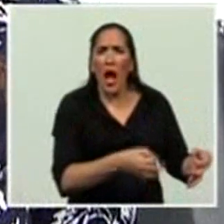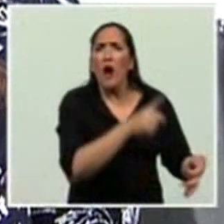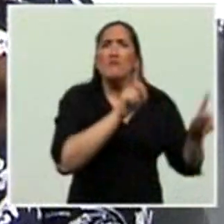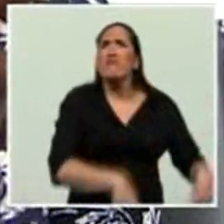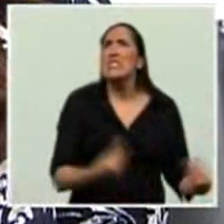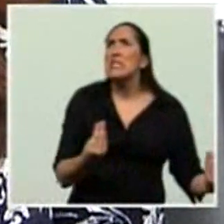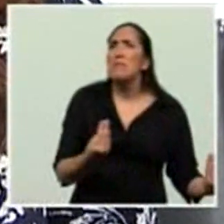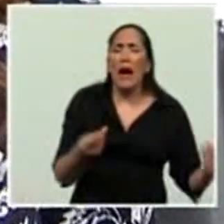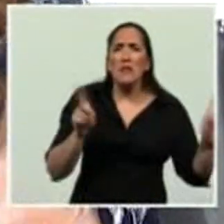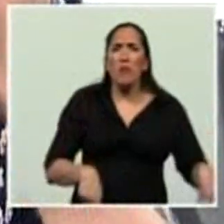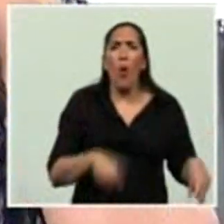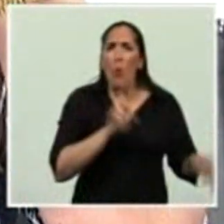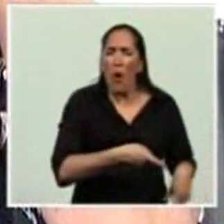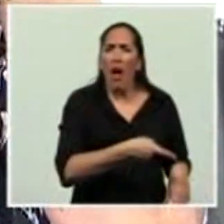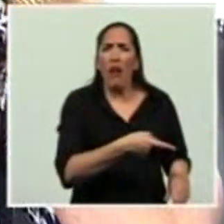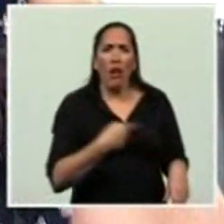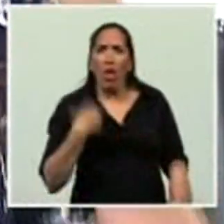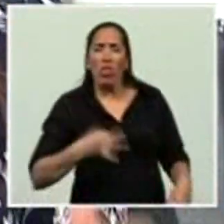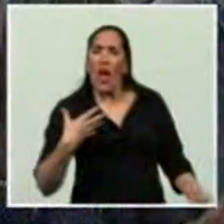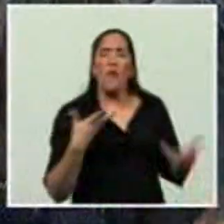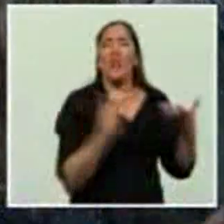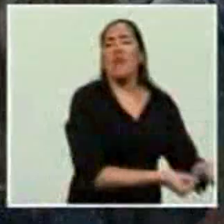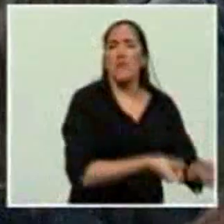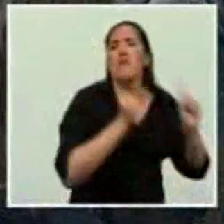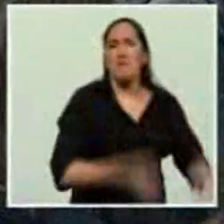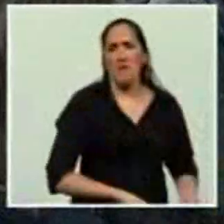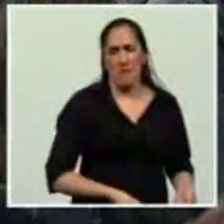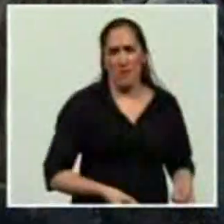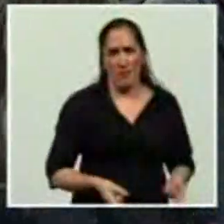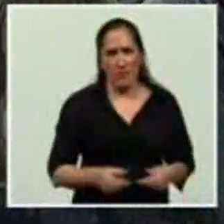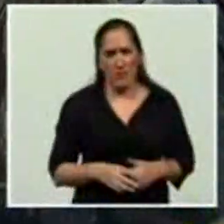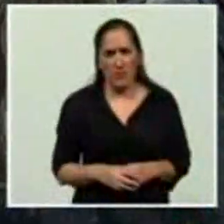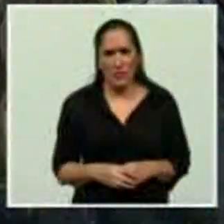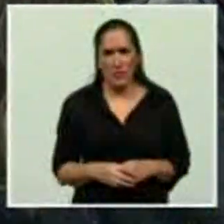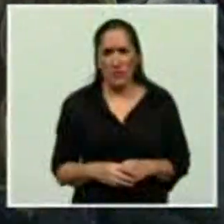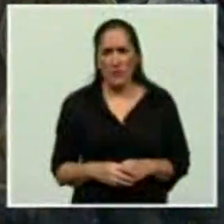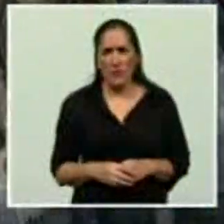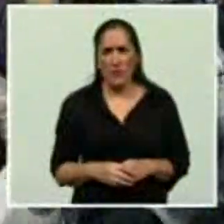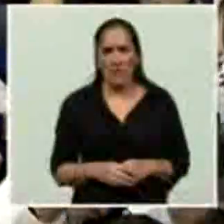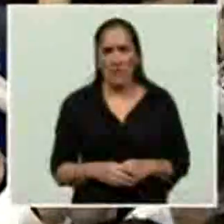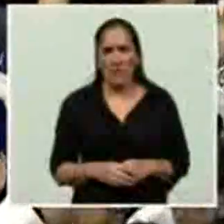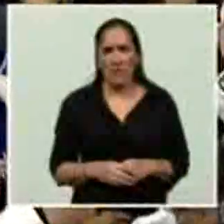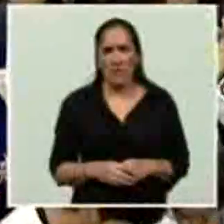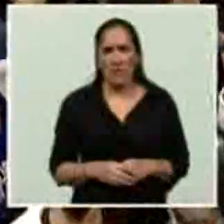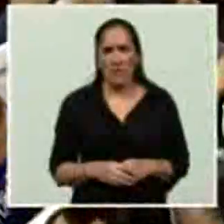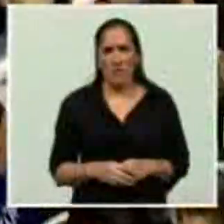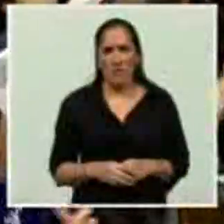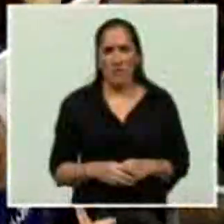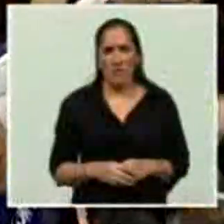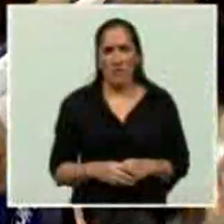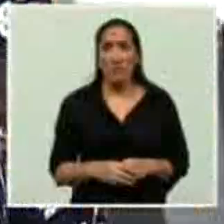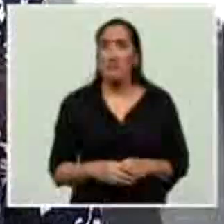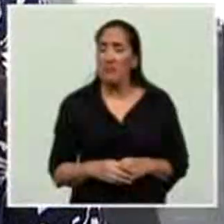está pasando y muchas veces y muchas veces y muchas veces